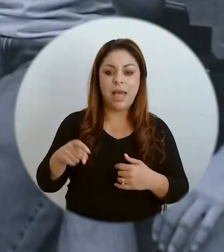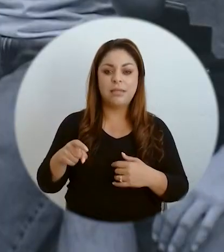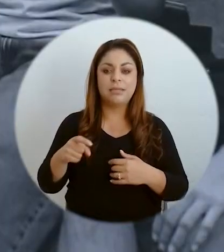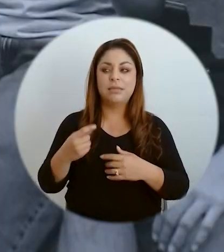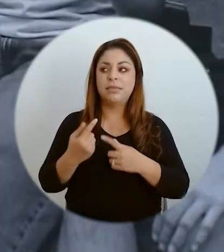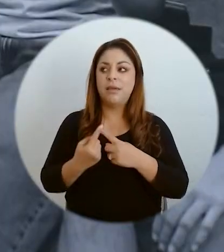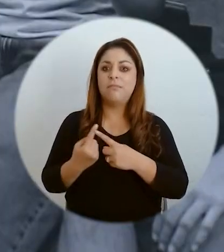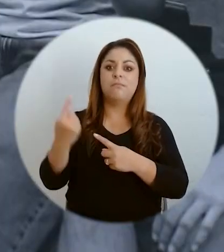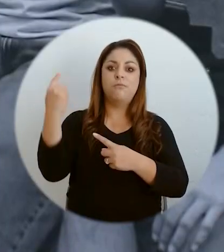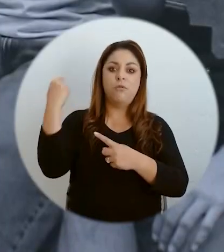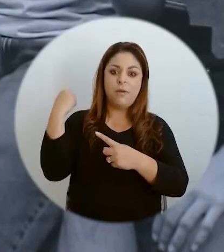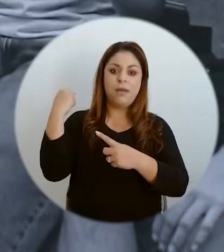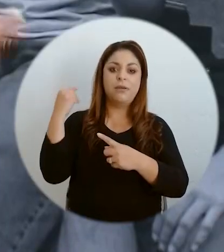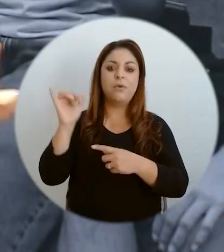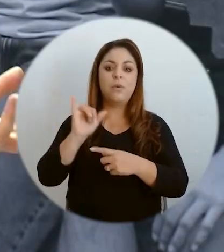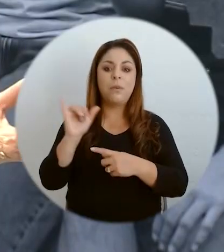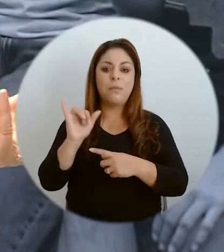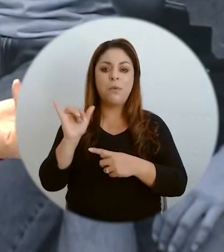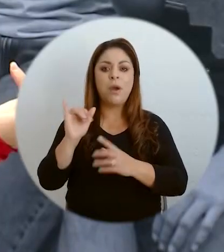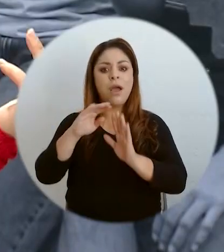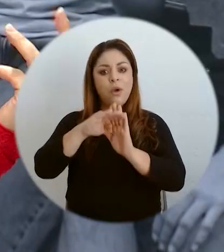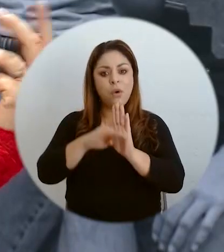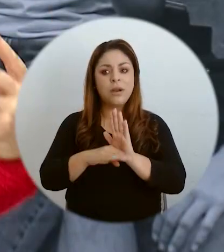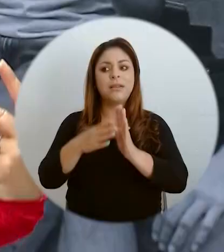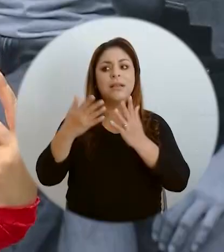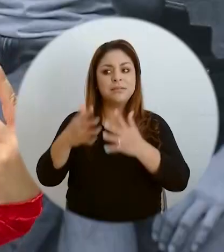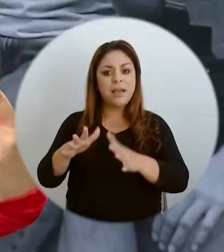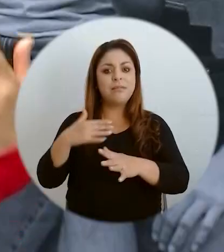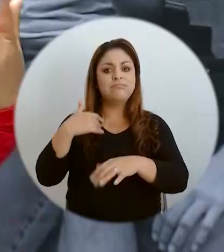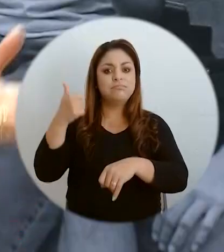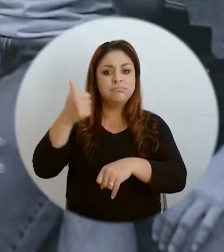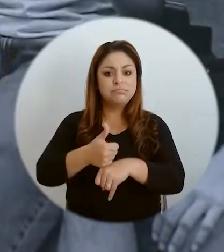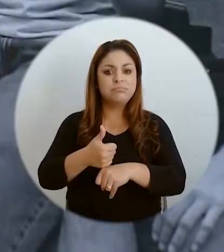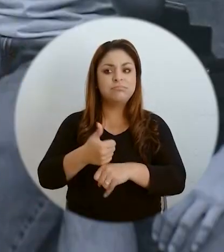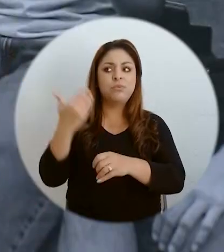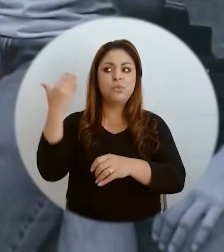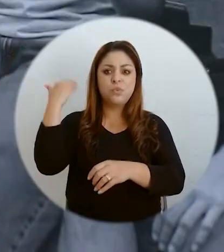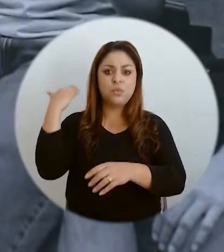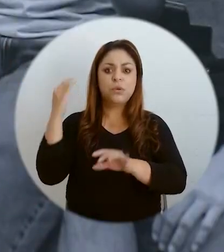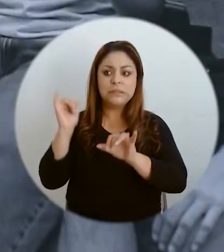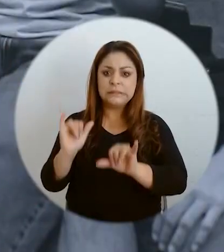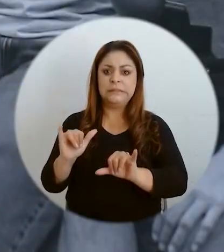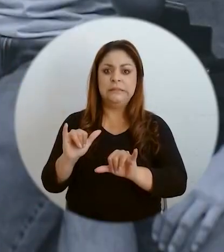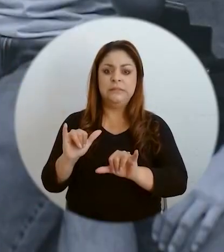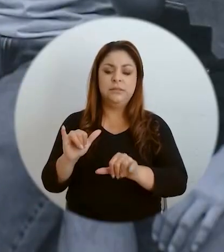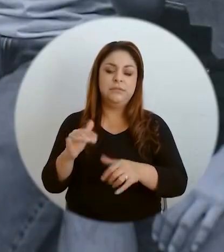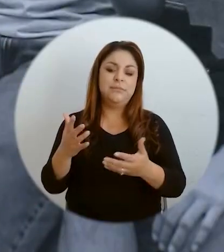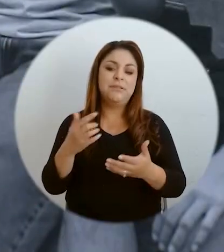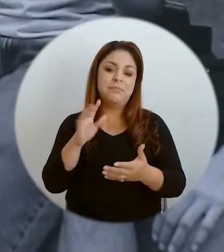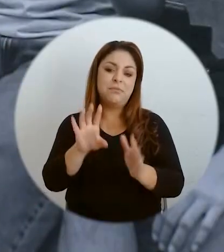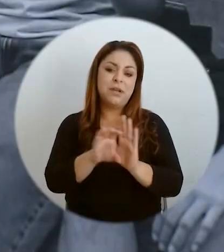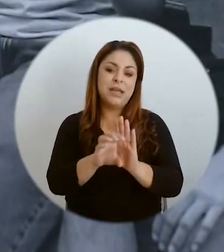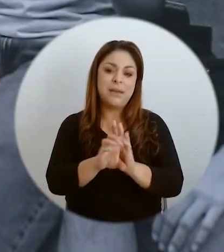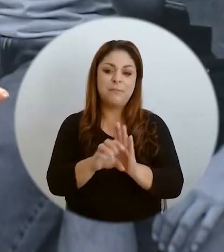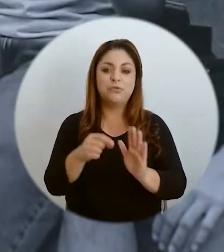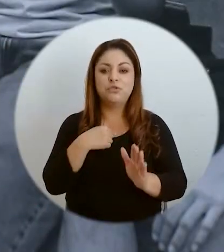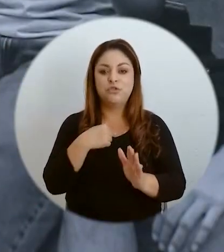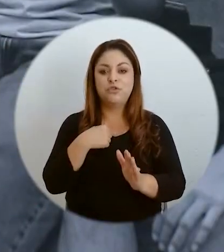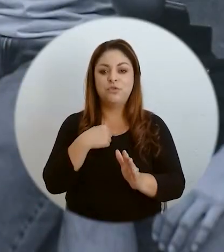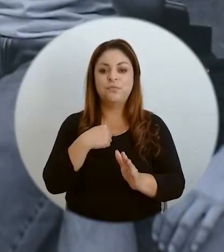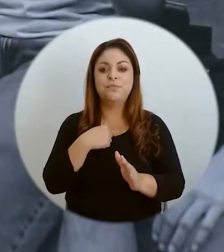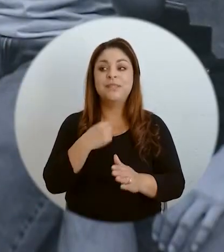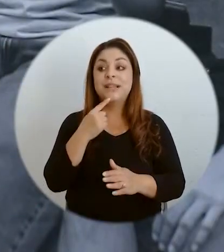necesidad como de volver a lo que se llama el sentido del orden establecido anteriormente, que como yo les comentaba en la pausa, a mí me llama la atención una que